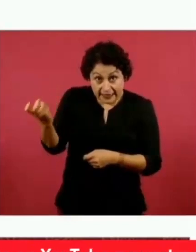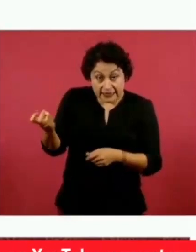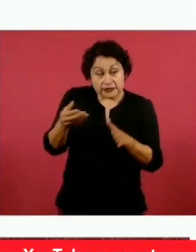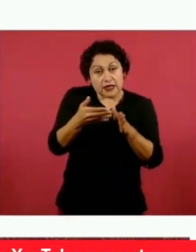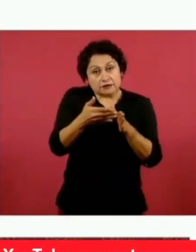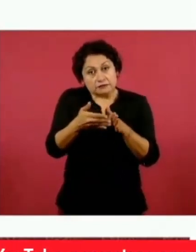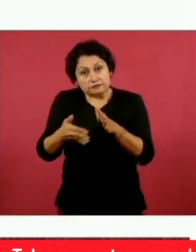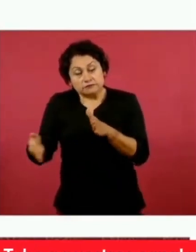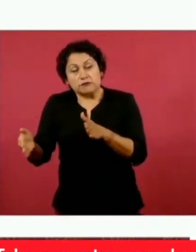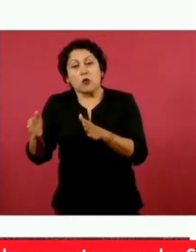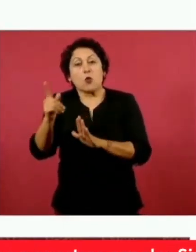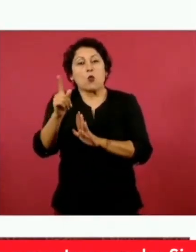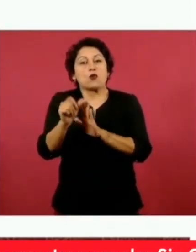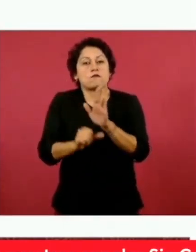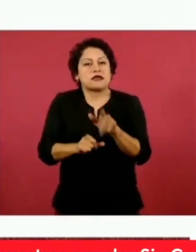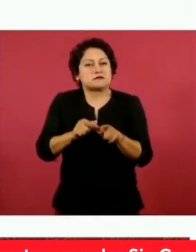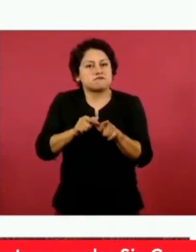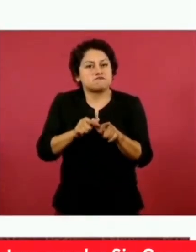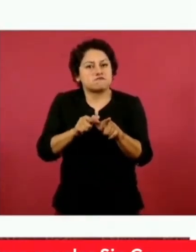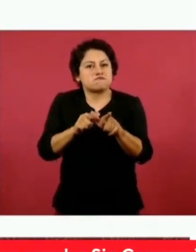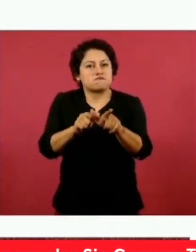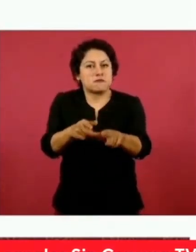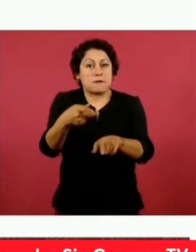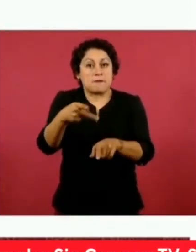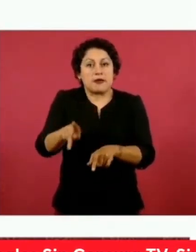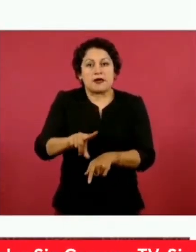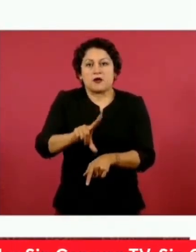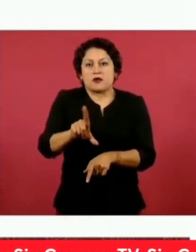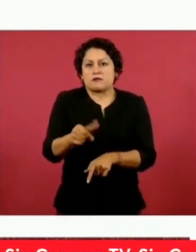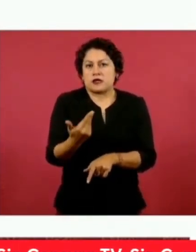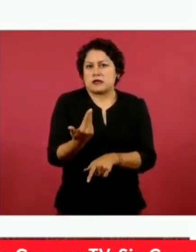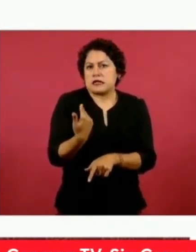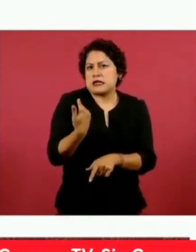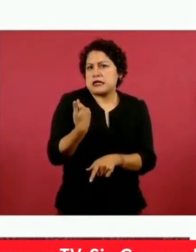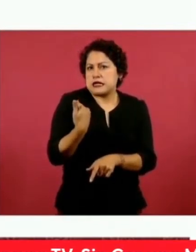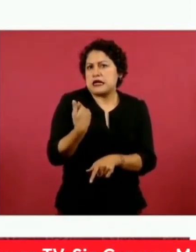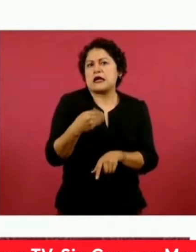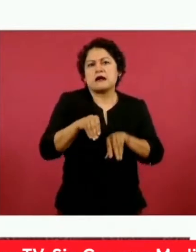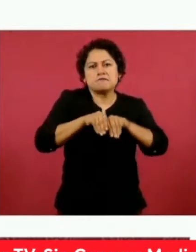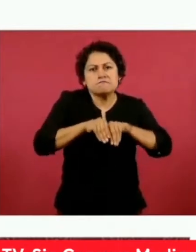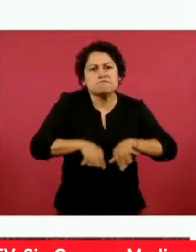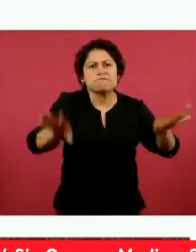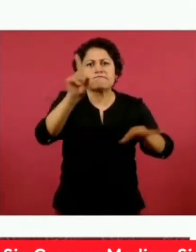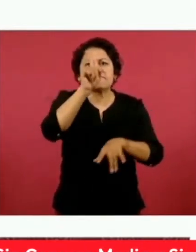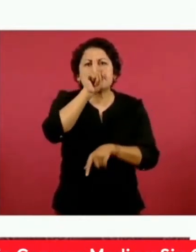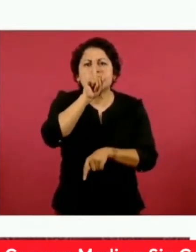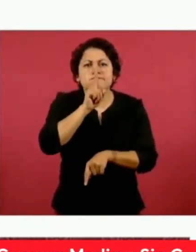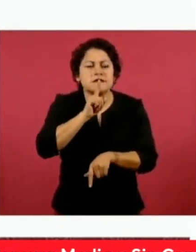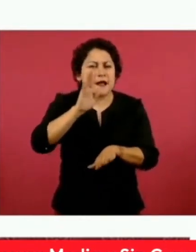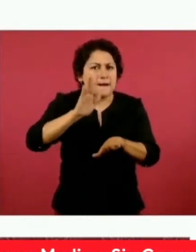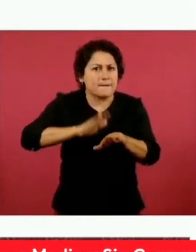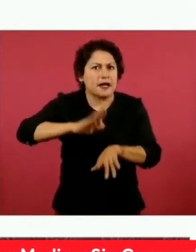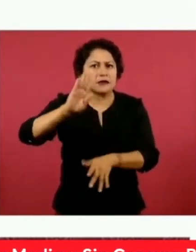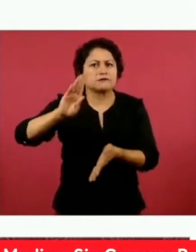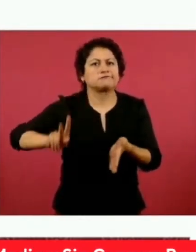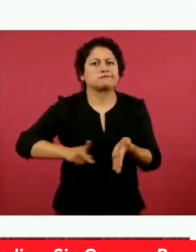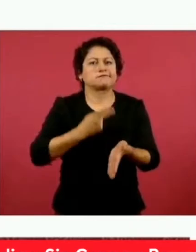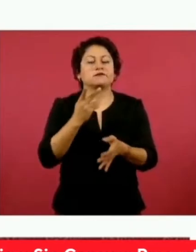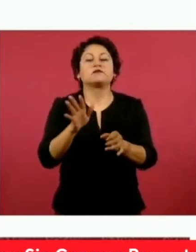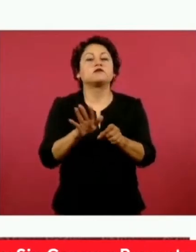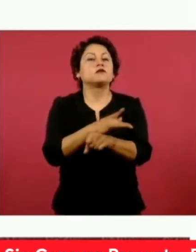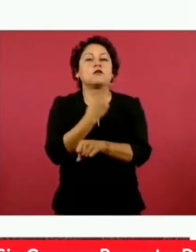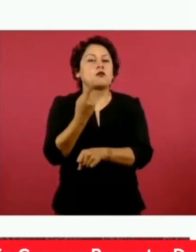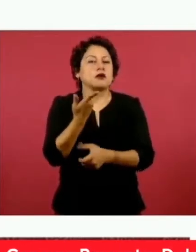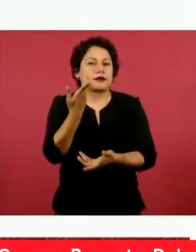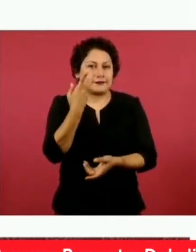Diseminaron una tercera mentira en los últimos días y es que se publicó un reporte de